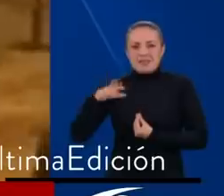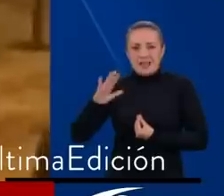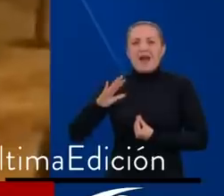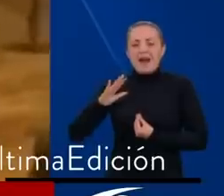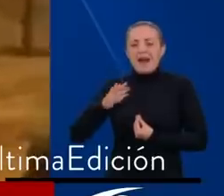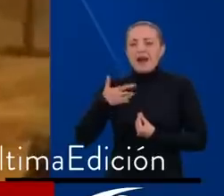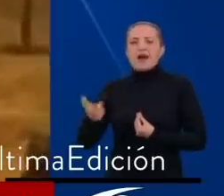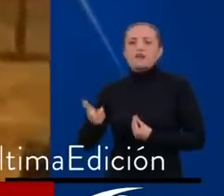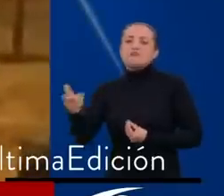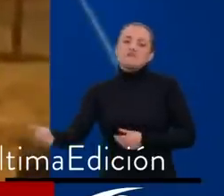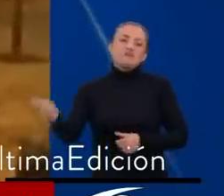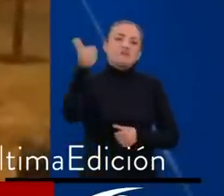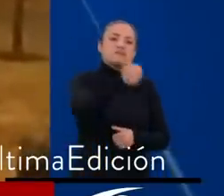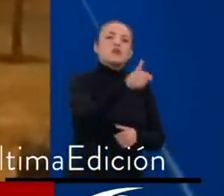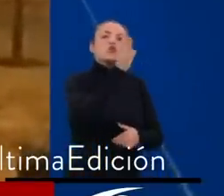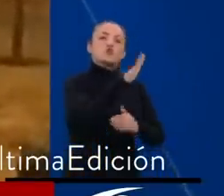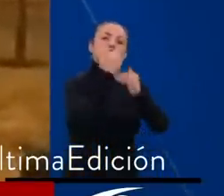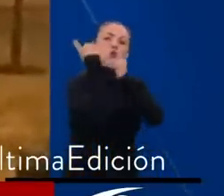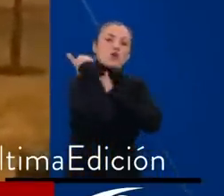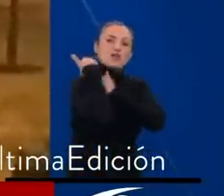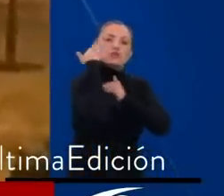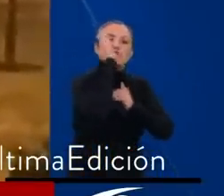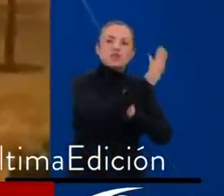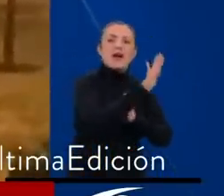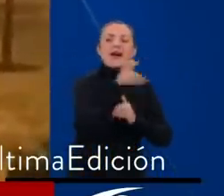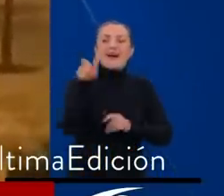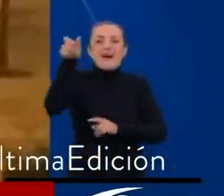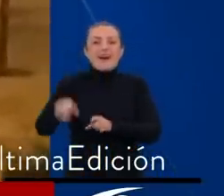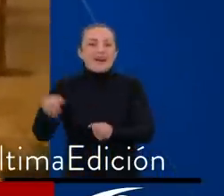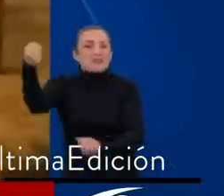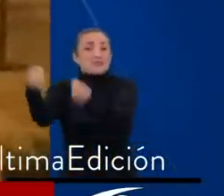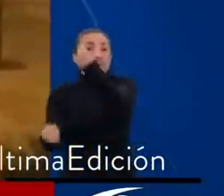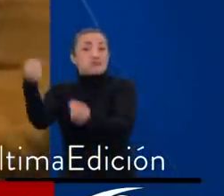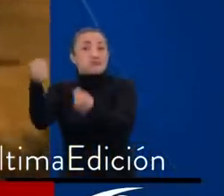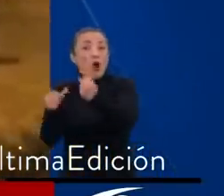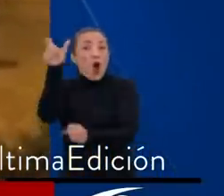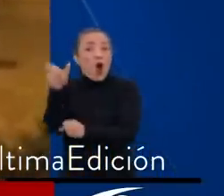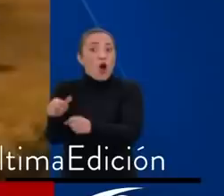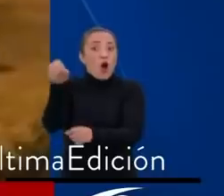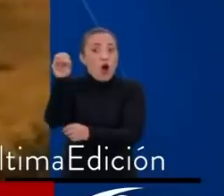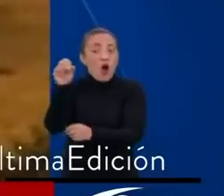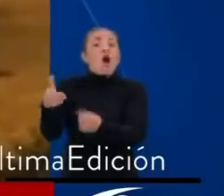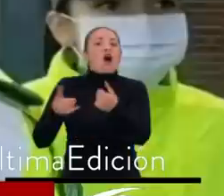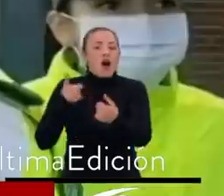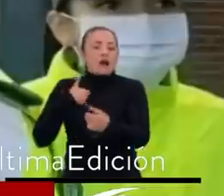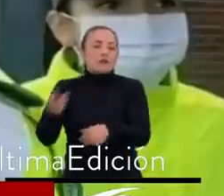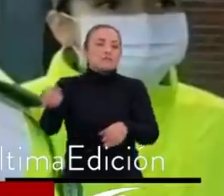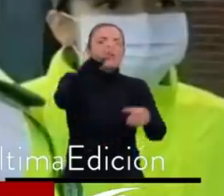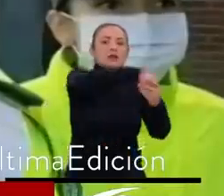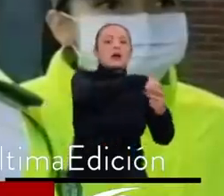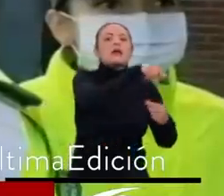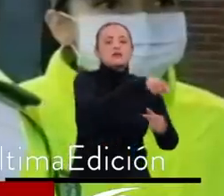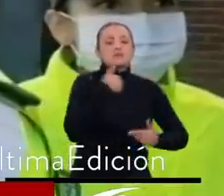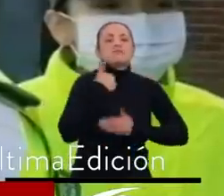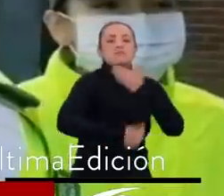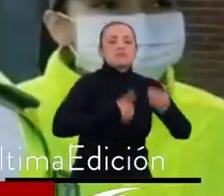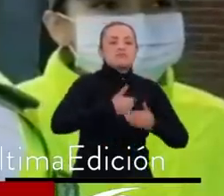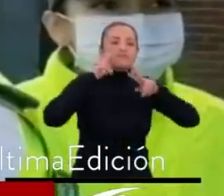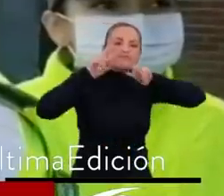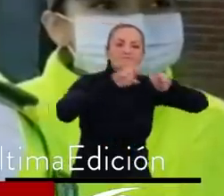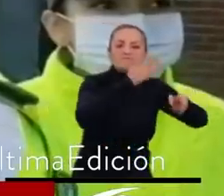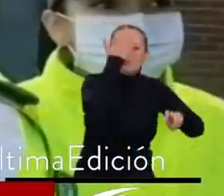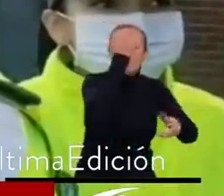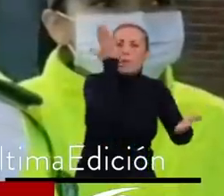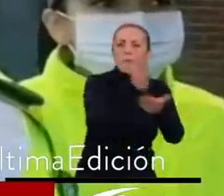disposición de la autoridad competente al conductor del vehículo, el cual va a quedar vinculado a la